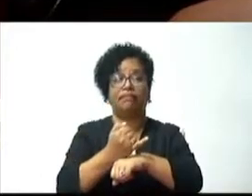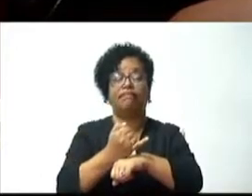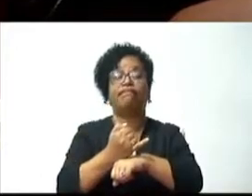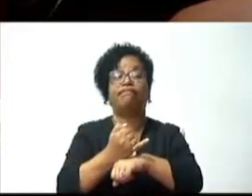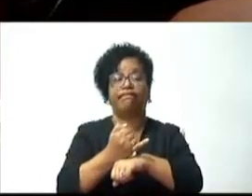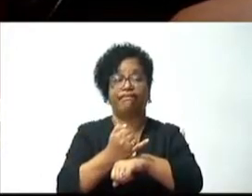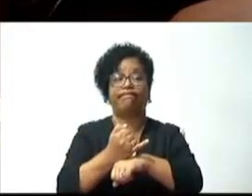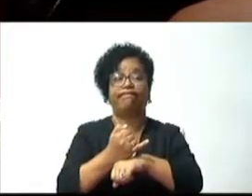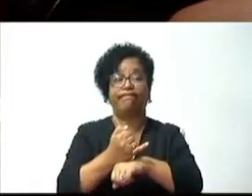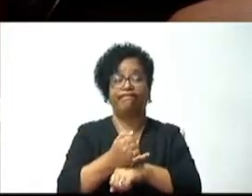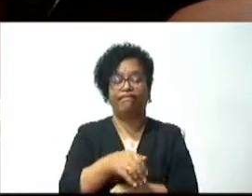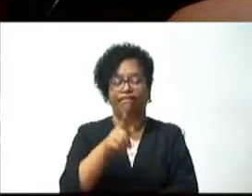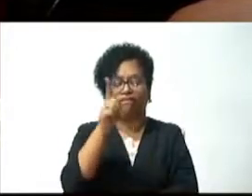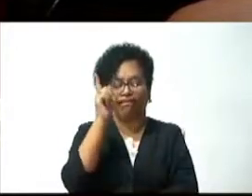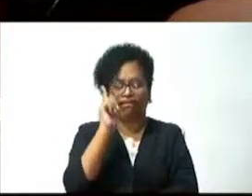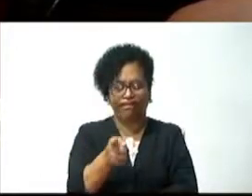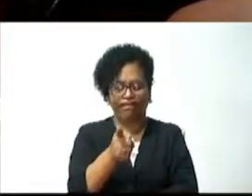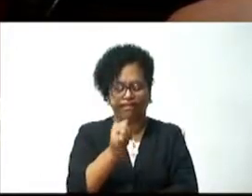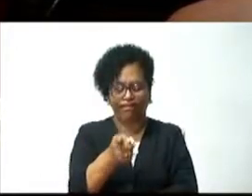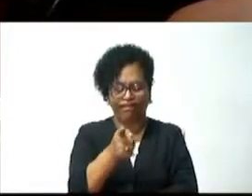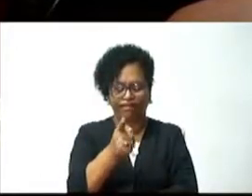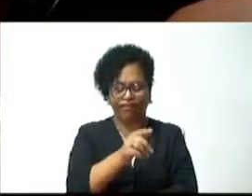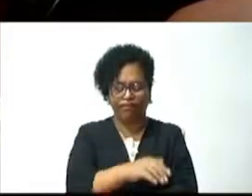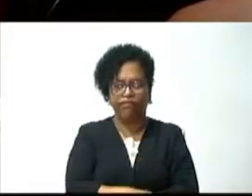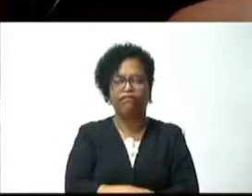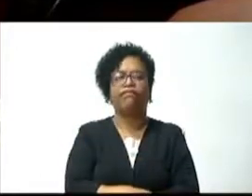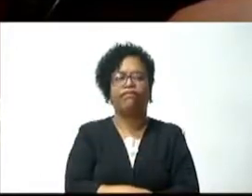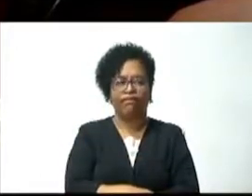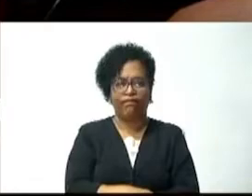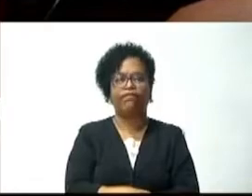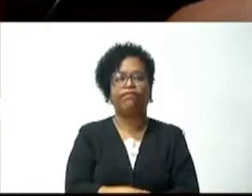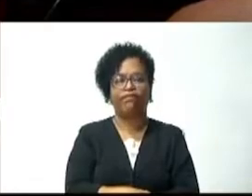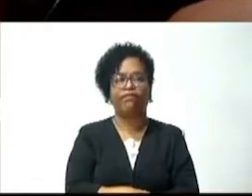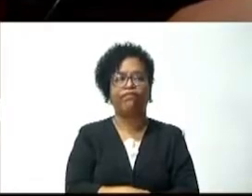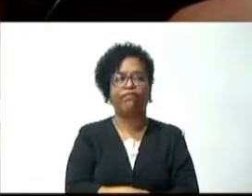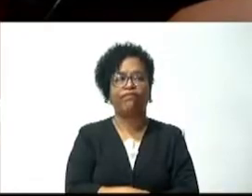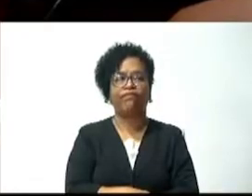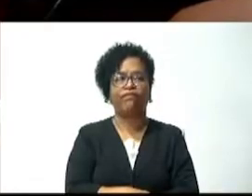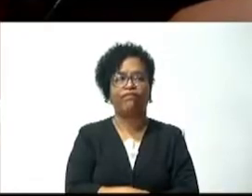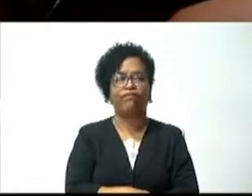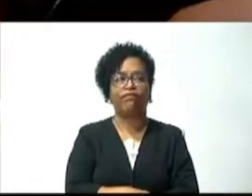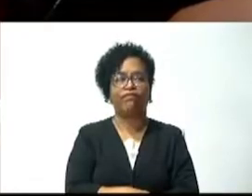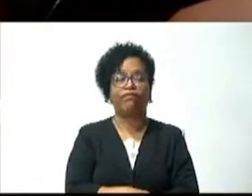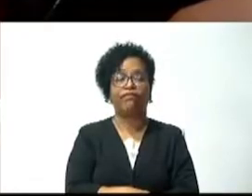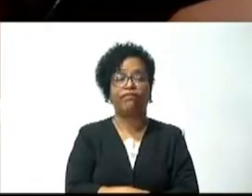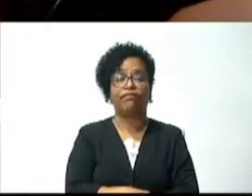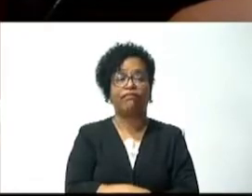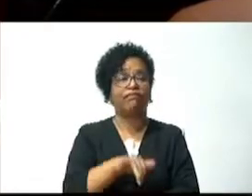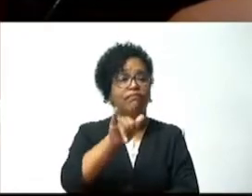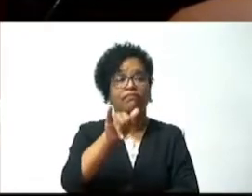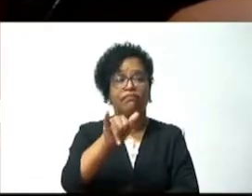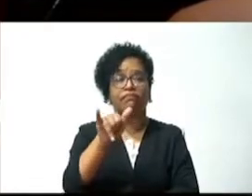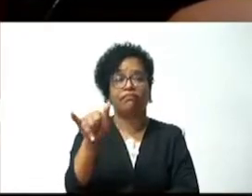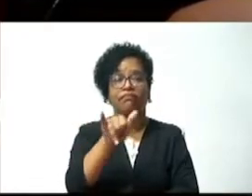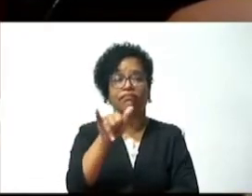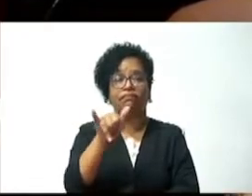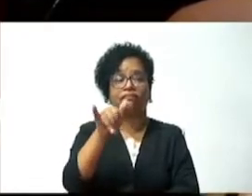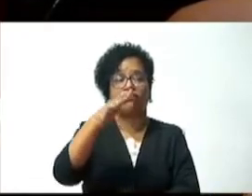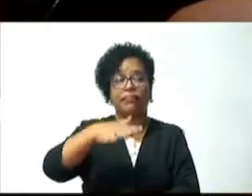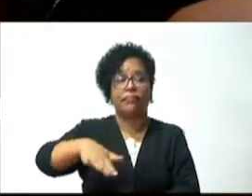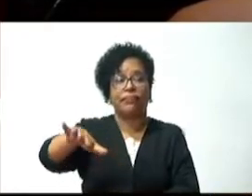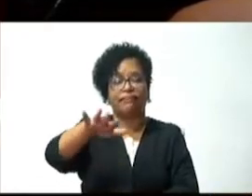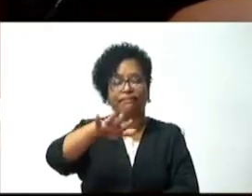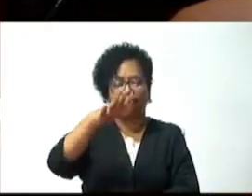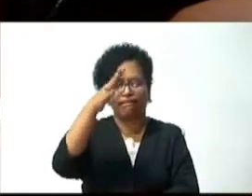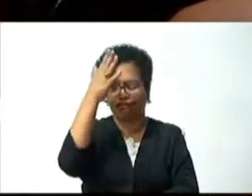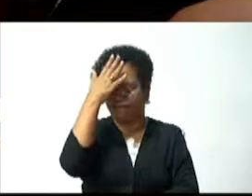este hecho, que nuestra comunidad está en estos momentos muy dolida con el